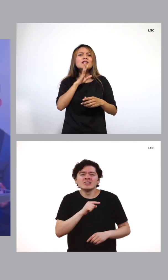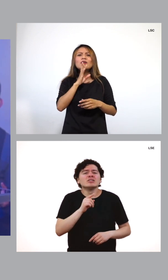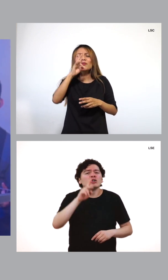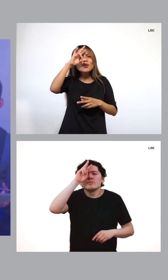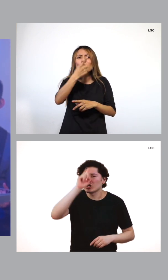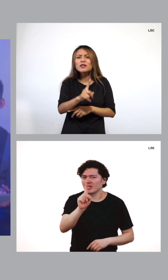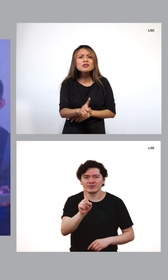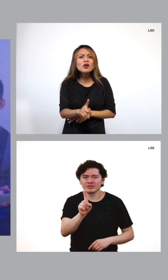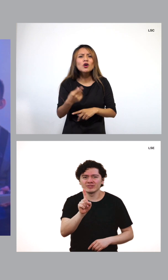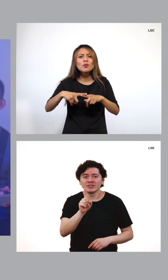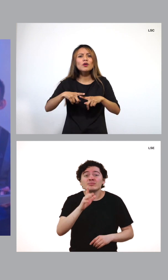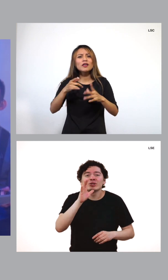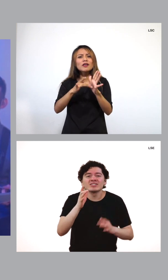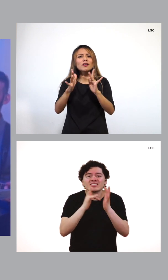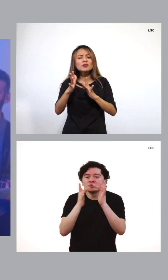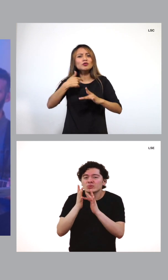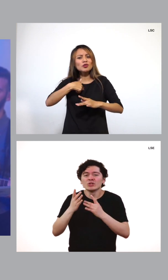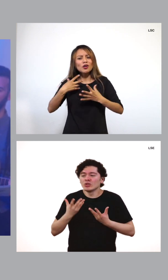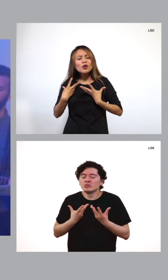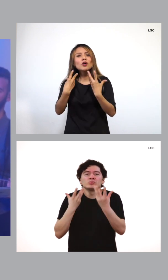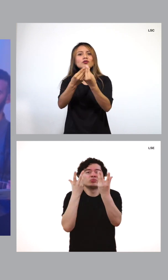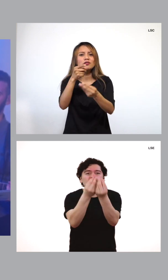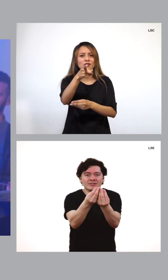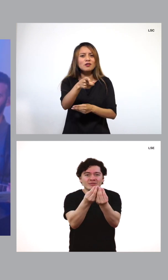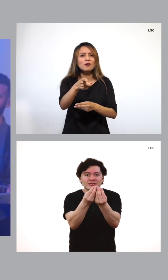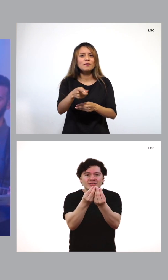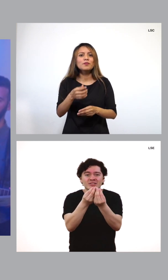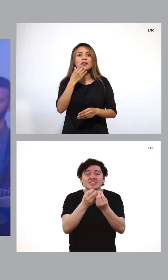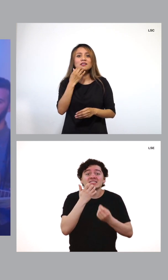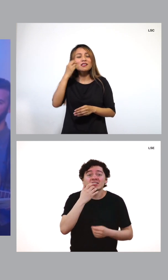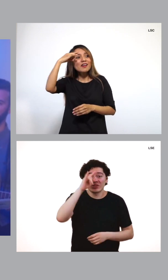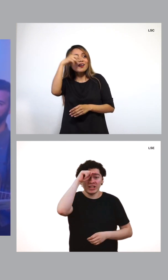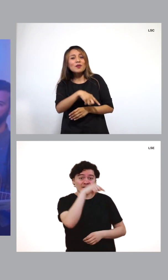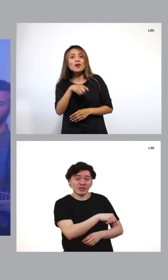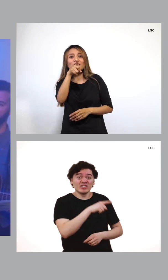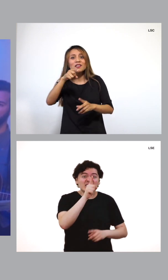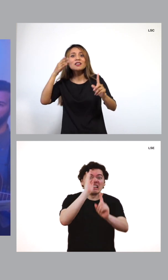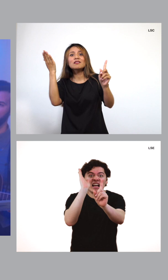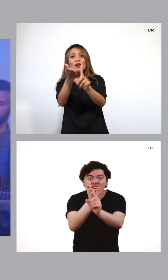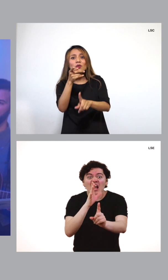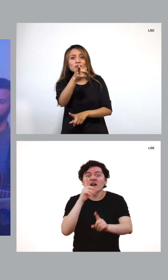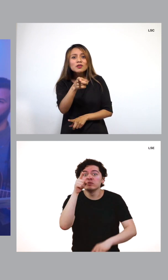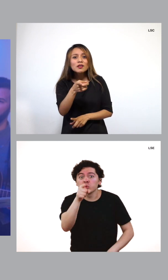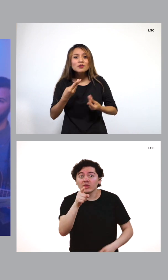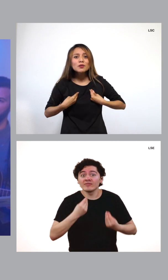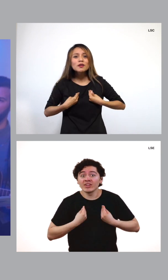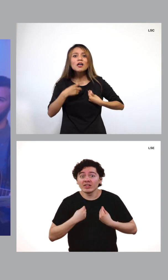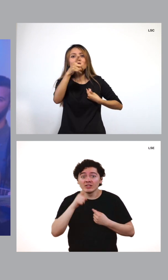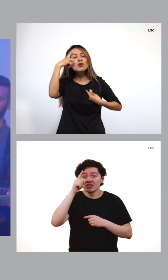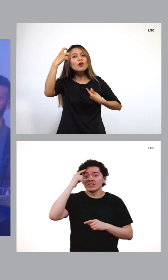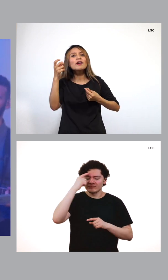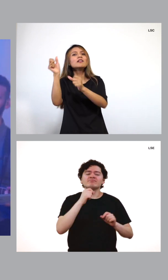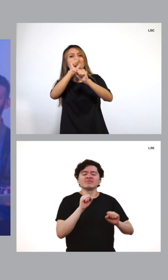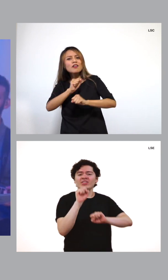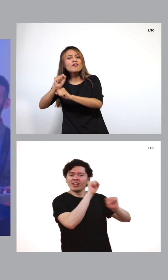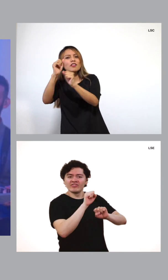Esta es la celebración de la Semana Santa. Que cuando vengan a acusarnos, habrá un defensor. Que cuando vengan a quedarnos en